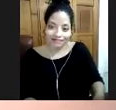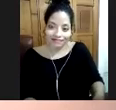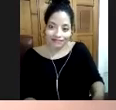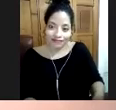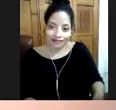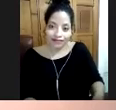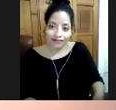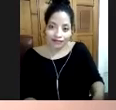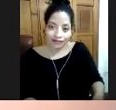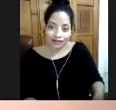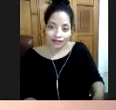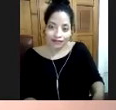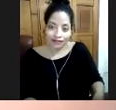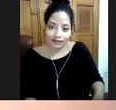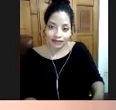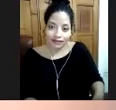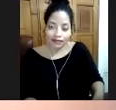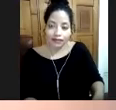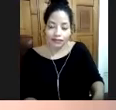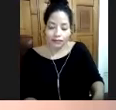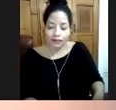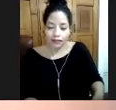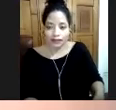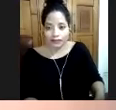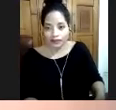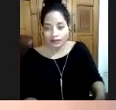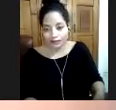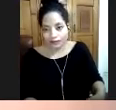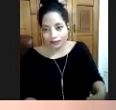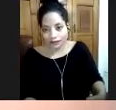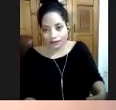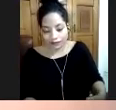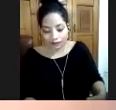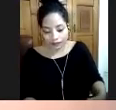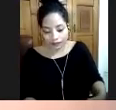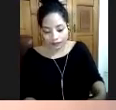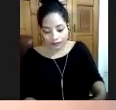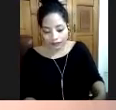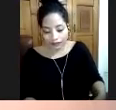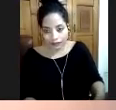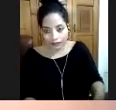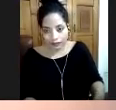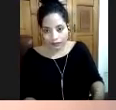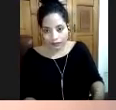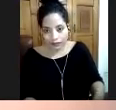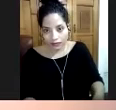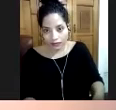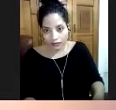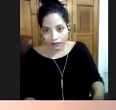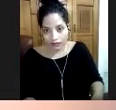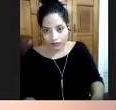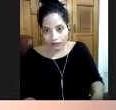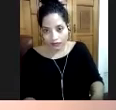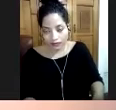maestro tiene que hacer videos si puede. Entonces, ha sido como un gran golpe, un gran